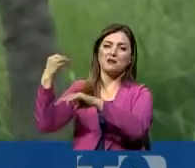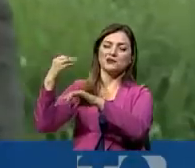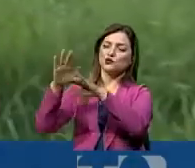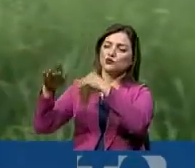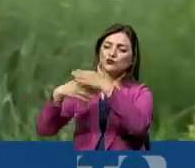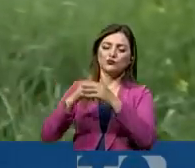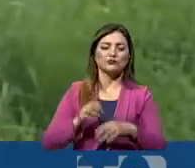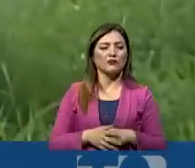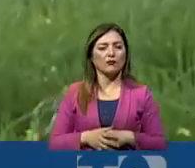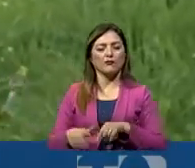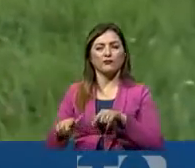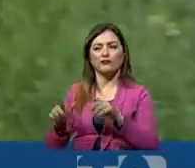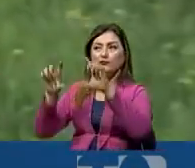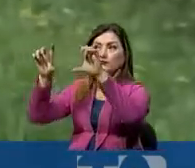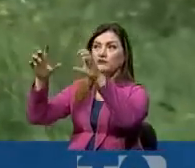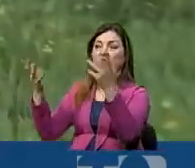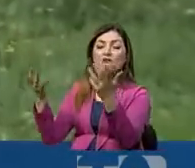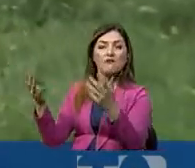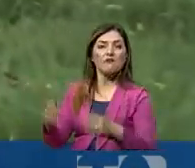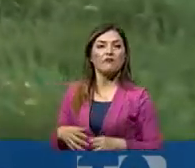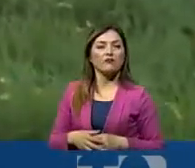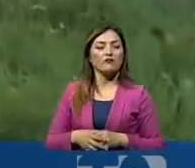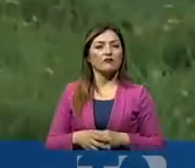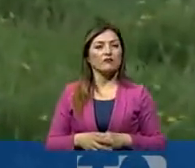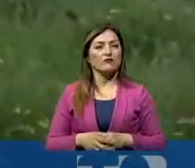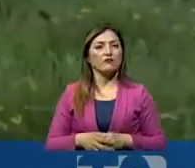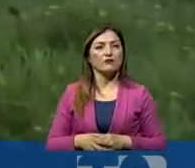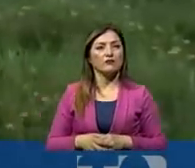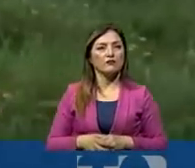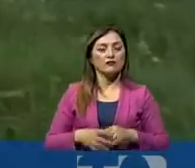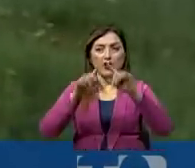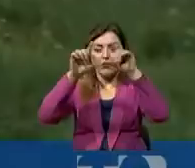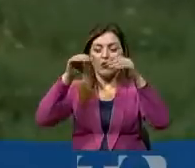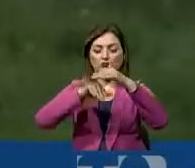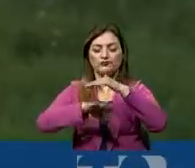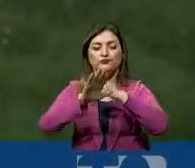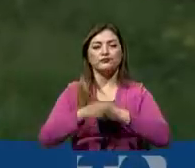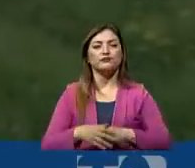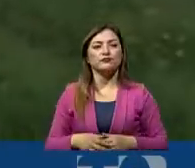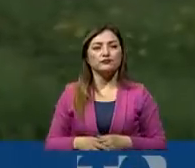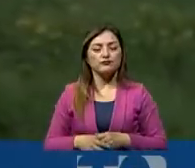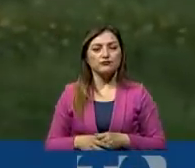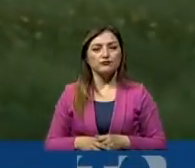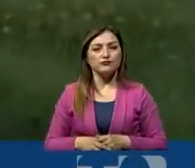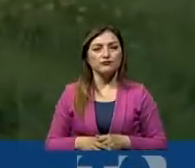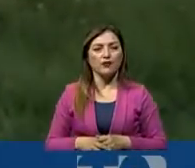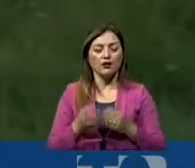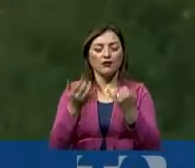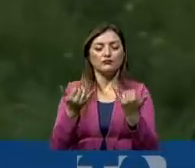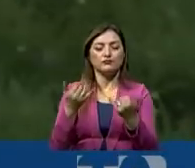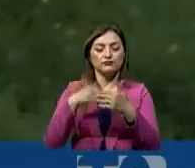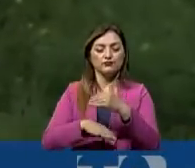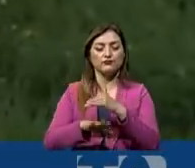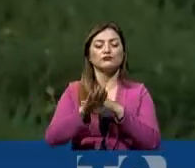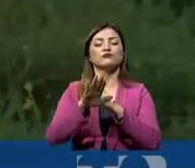interrumpa, ¿en dónde podemos ver la señalética? Porque solo vemos el cartel de la entrada. Sí, justamente en el momento hemos colocado al